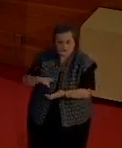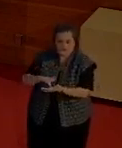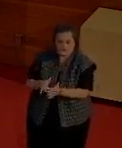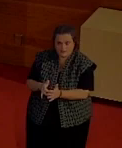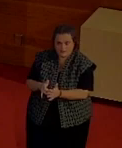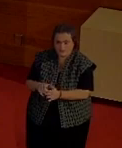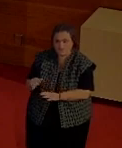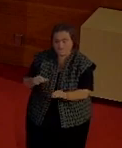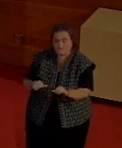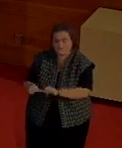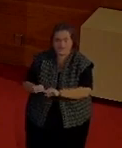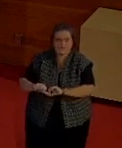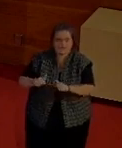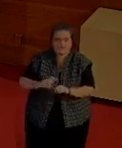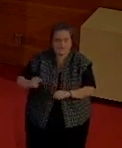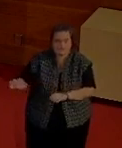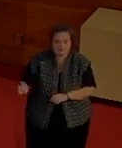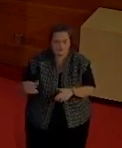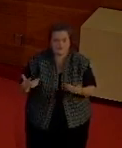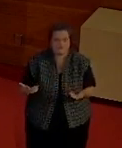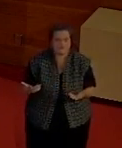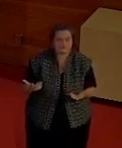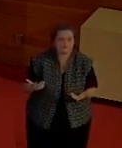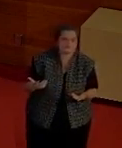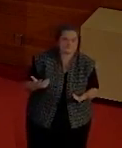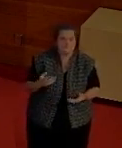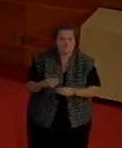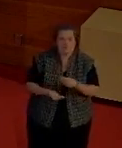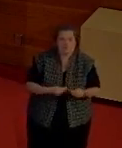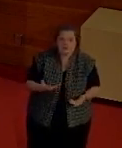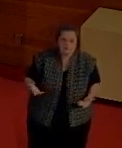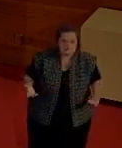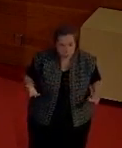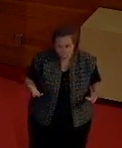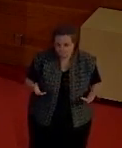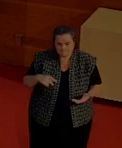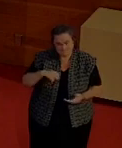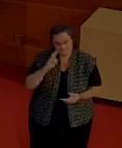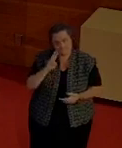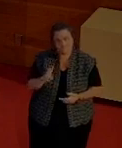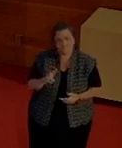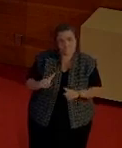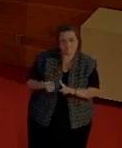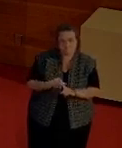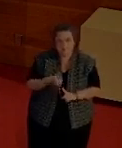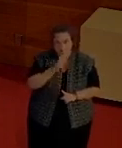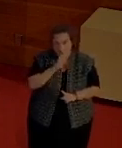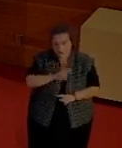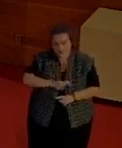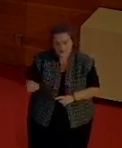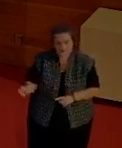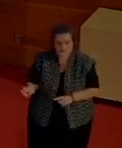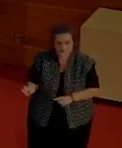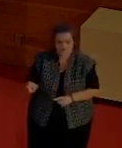de aquí tiene que hacerlo de otra manera y no parece que esté dispuesto a hacerlo porque ya he dicho o yo por lo menos no he identificado De qué otra forma va a